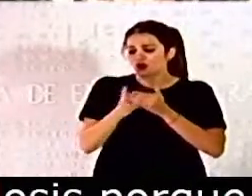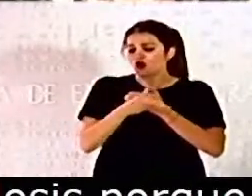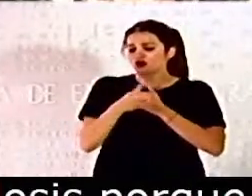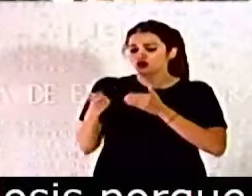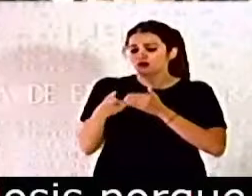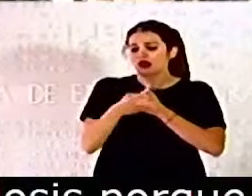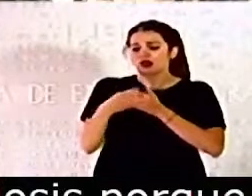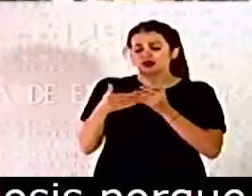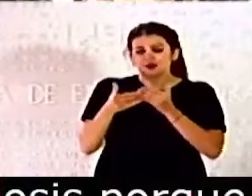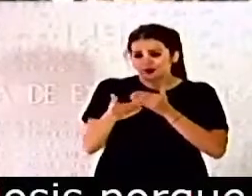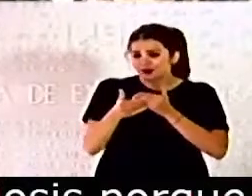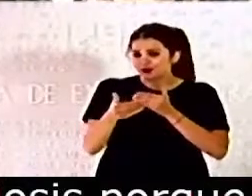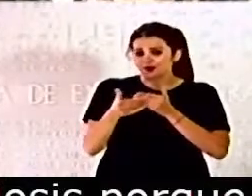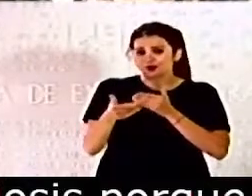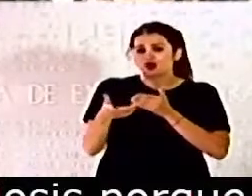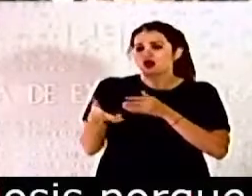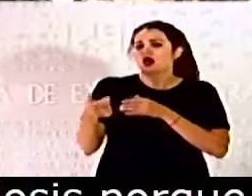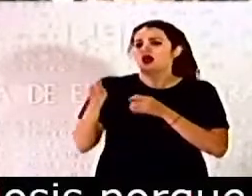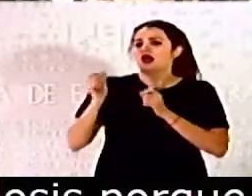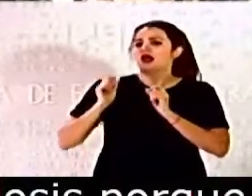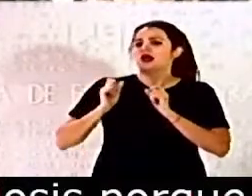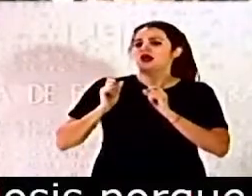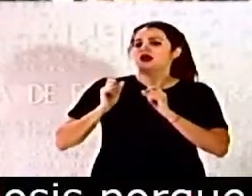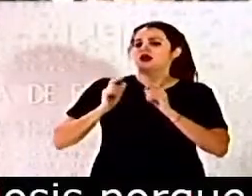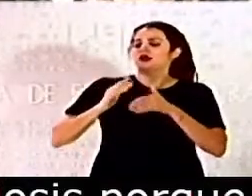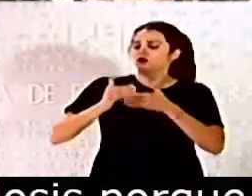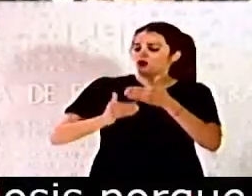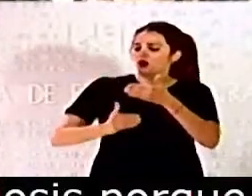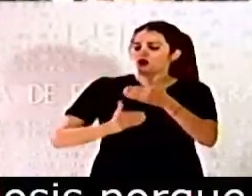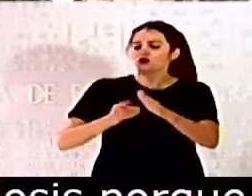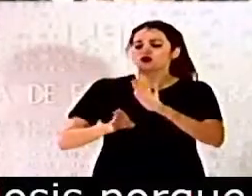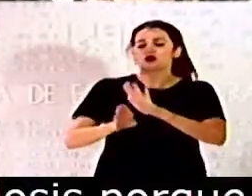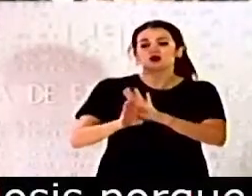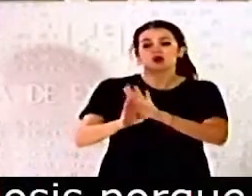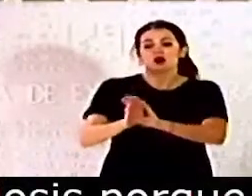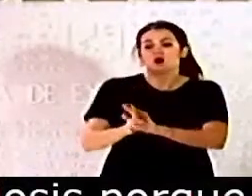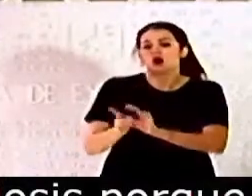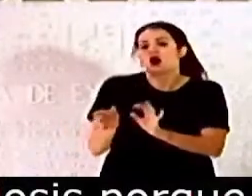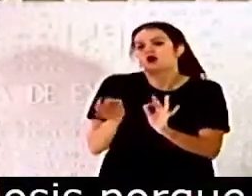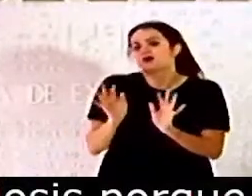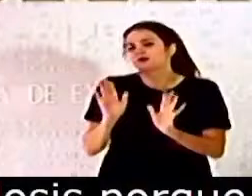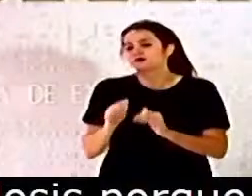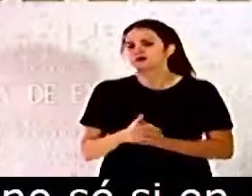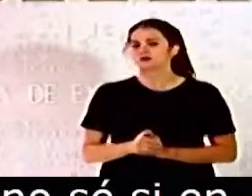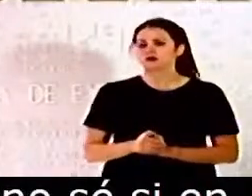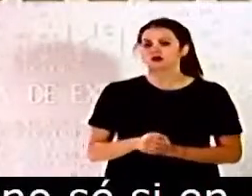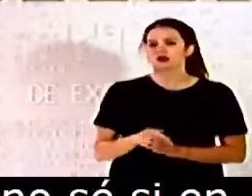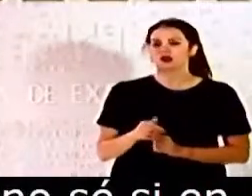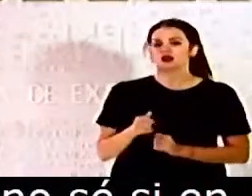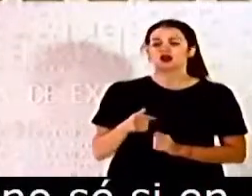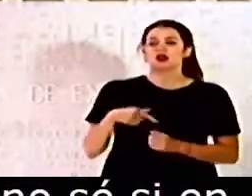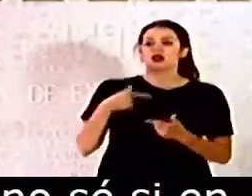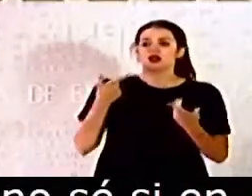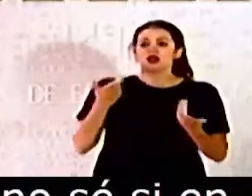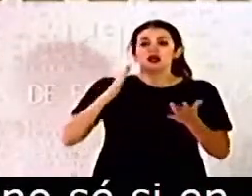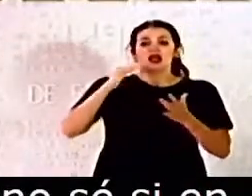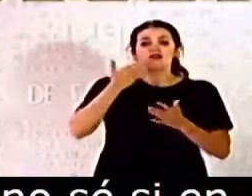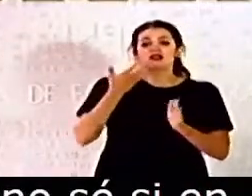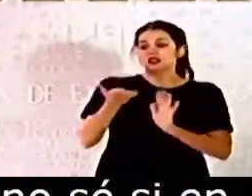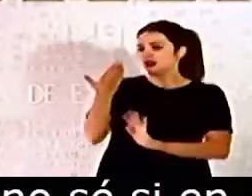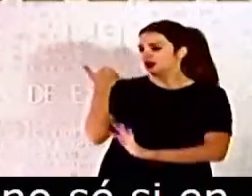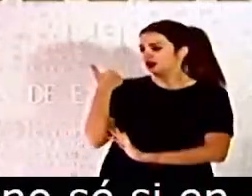va a mantener el nivel más o menos igual o va a haber más? No, vamos a ver. Lo que se ha producido en las fechas